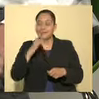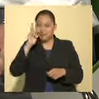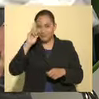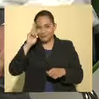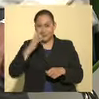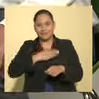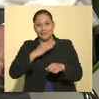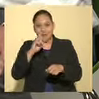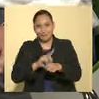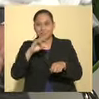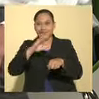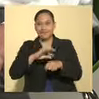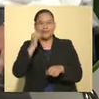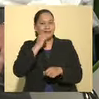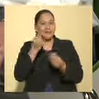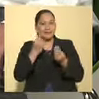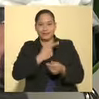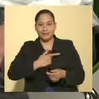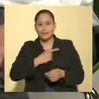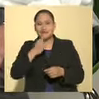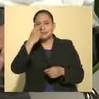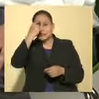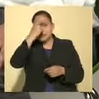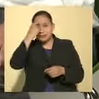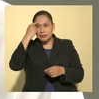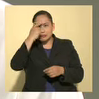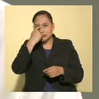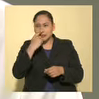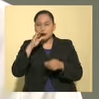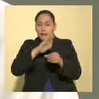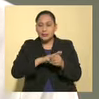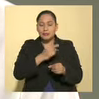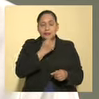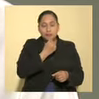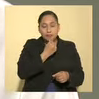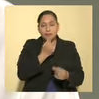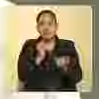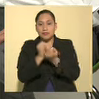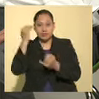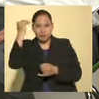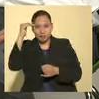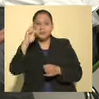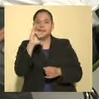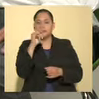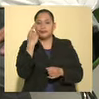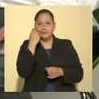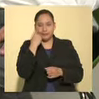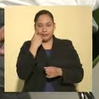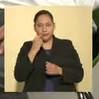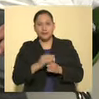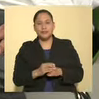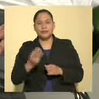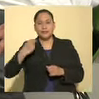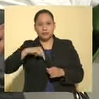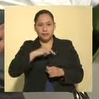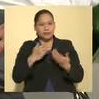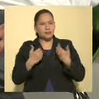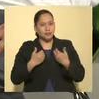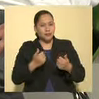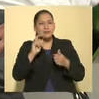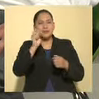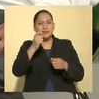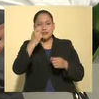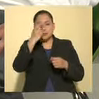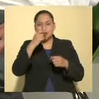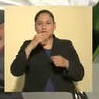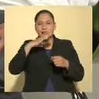¿qué tal? Como siempre, es un gusto. Bueno, la sinusitis es de niños y de adultos. Por supuesto que sí. Fíjate que esto, para que entendamos qué es la sinusitis,